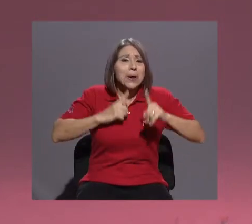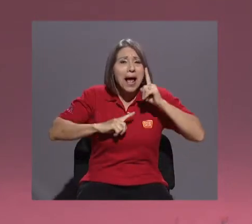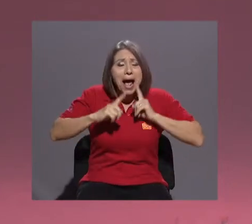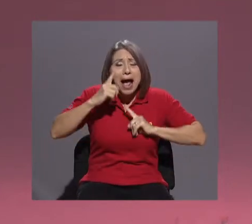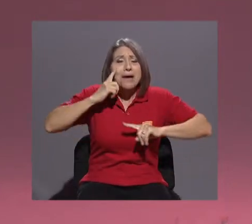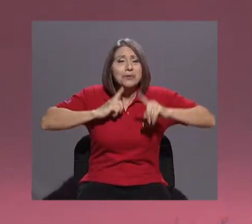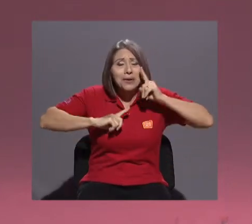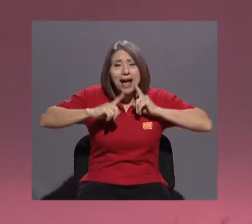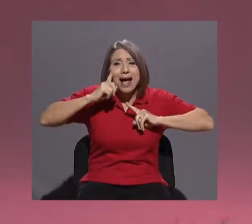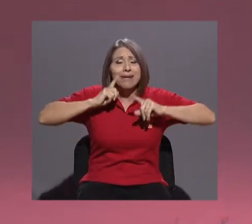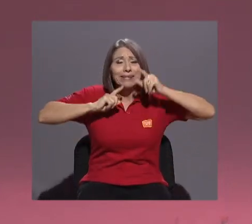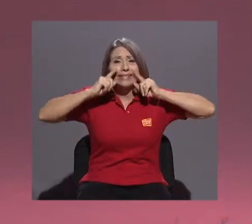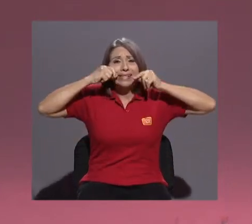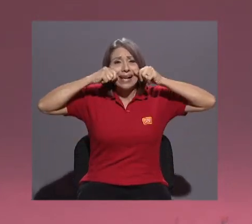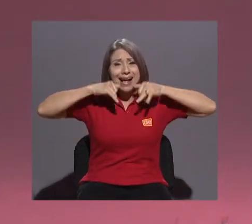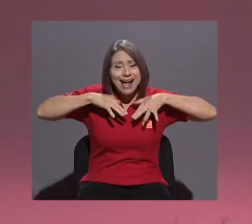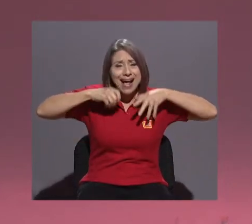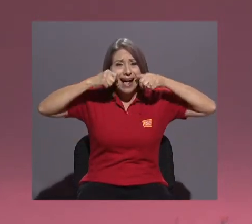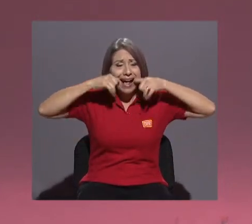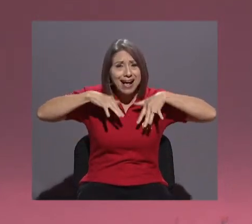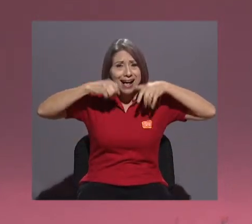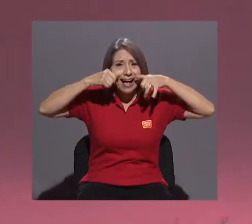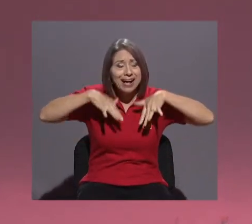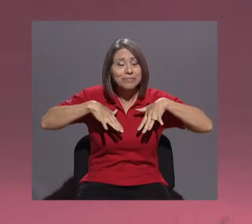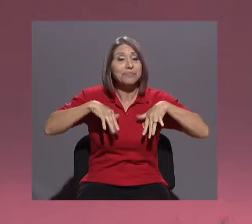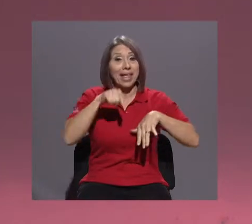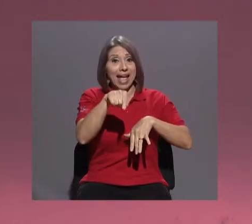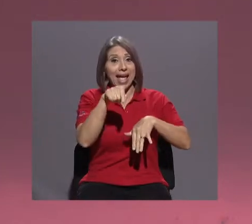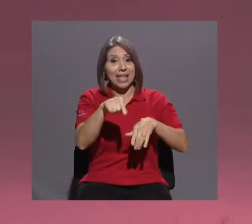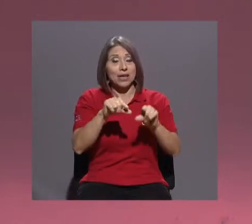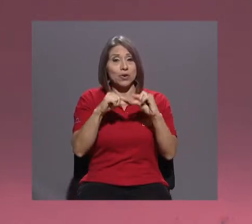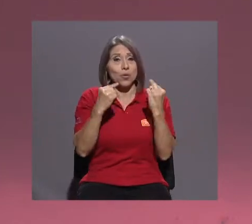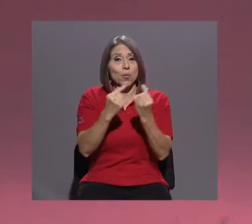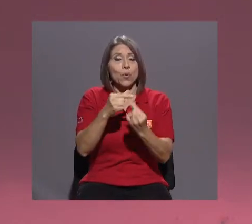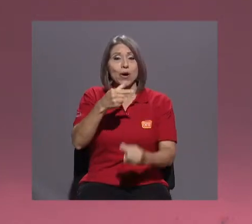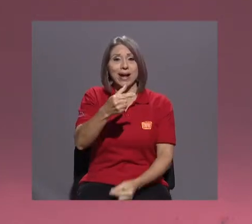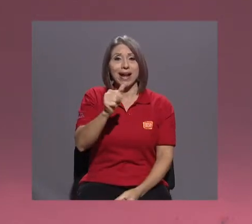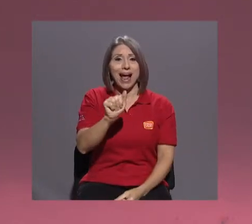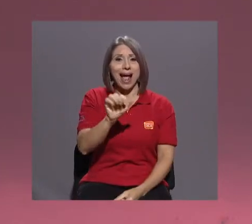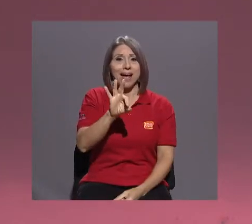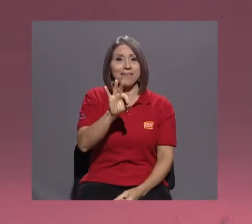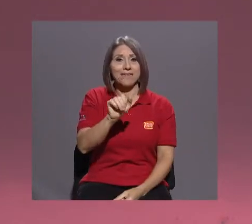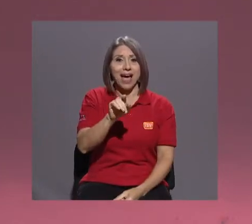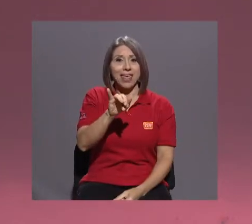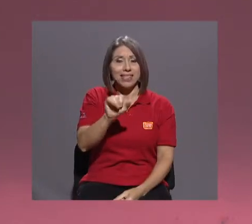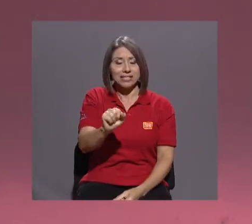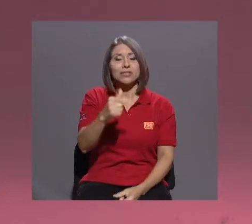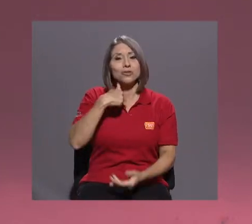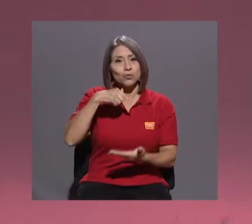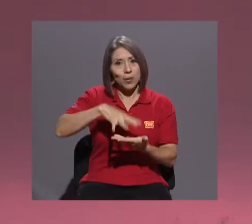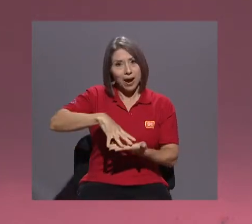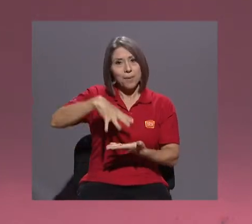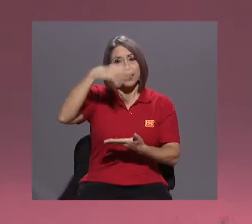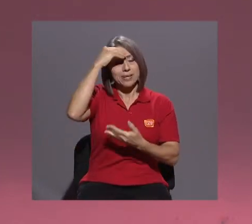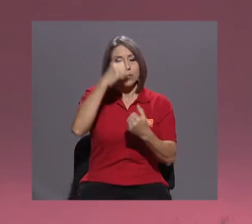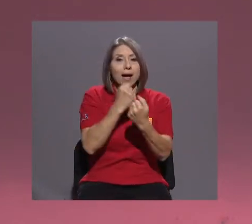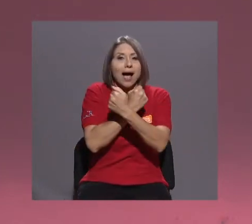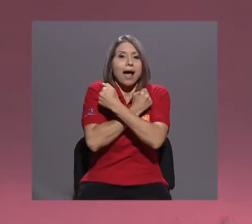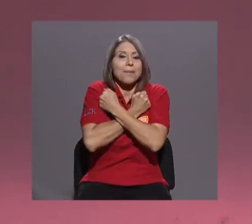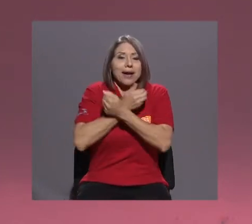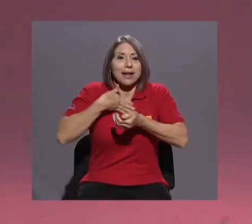Lloraba Lloraba Es consolada Algo tremendo En Gafaris He aprendido Amar a mi hijo